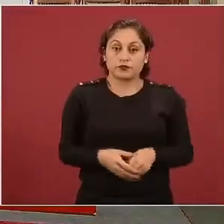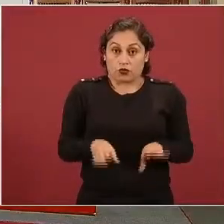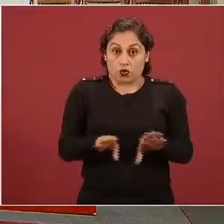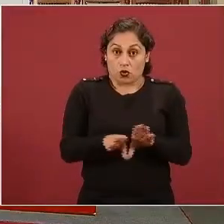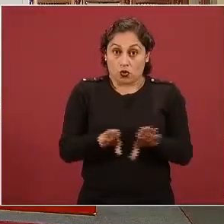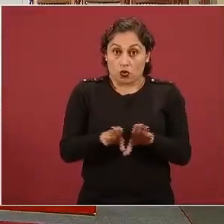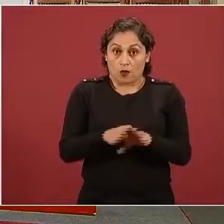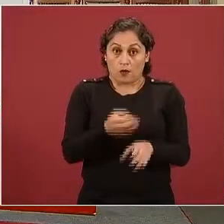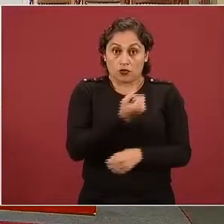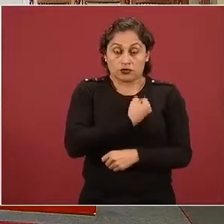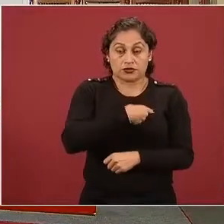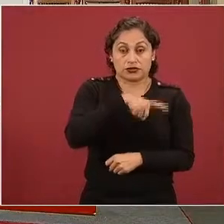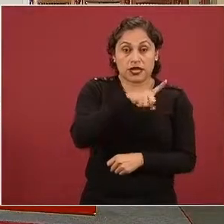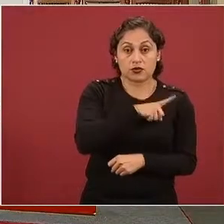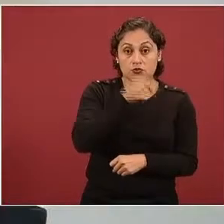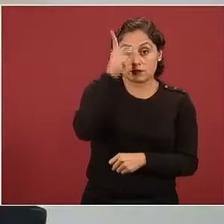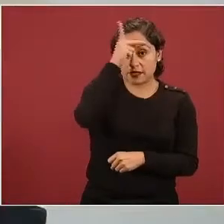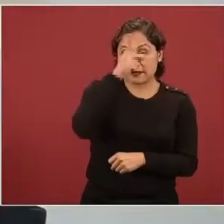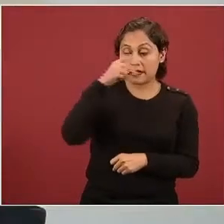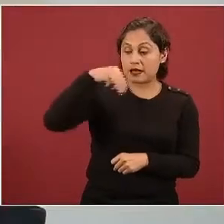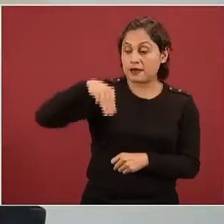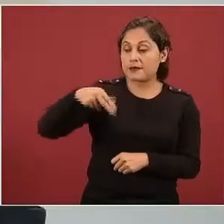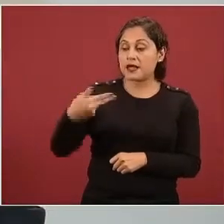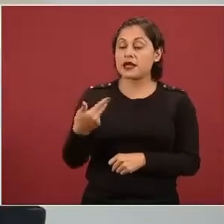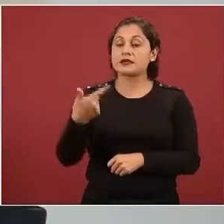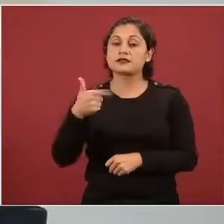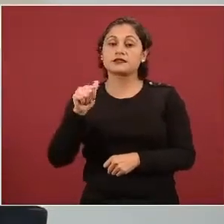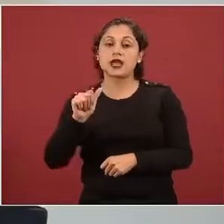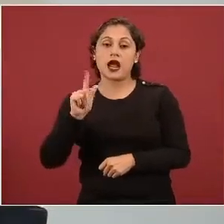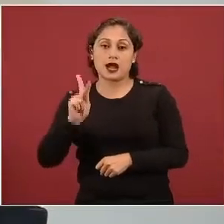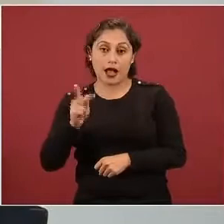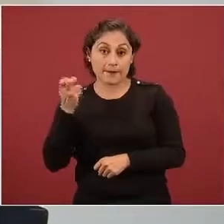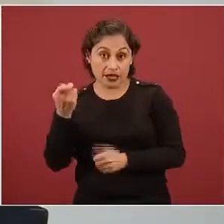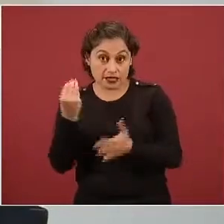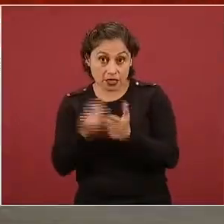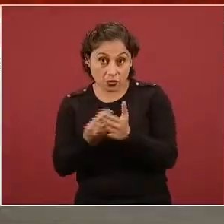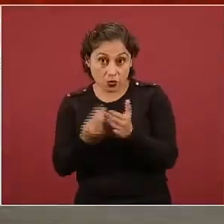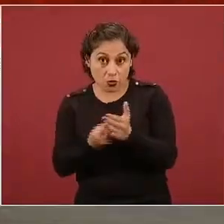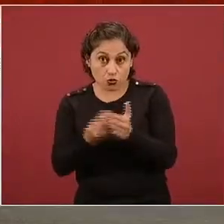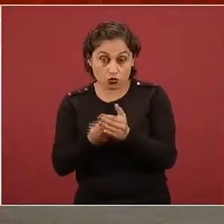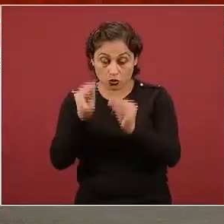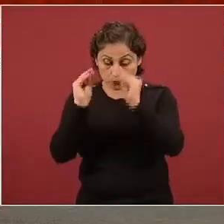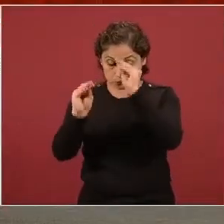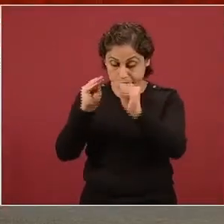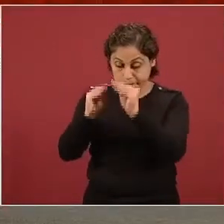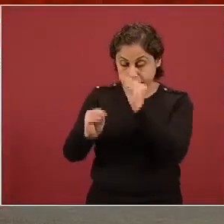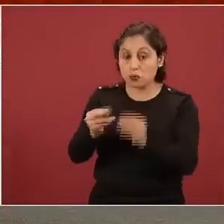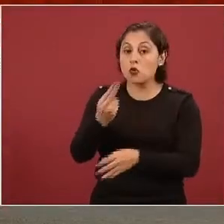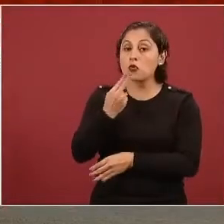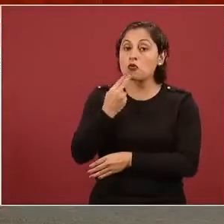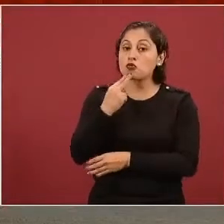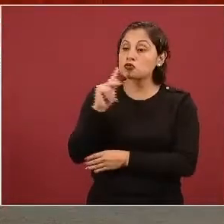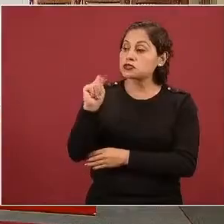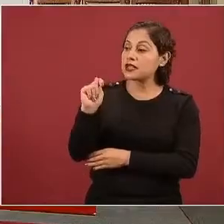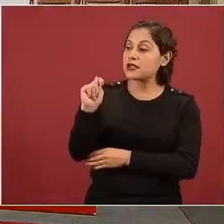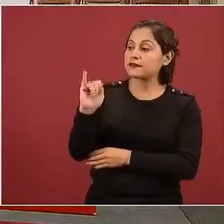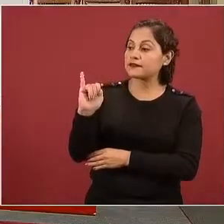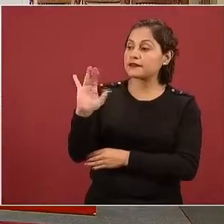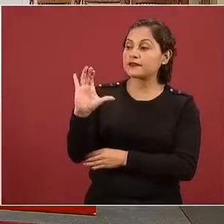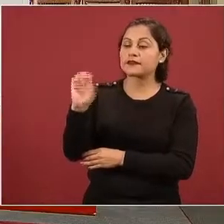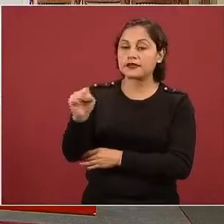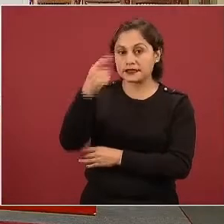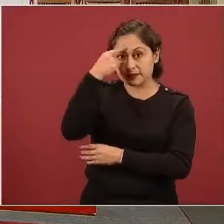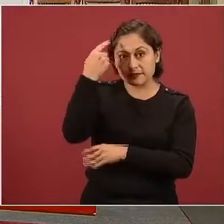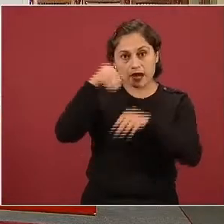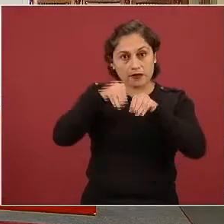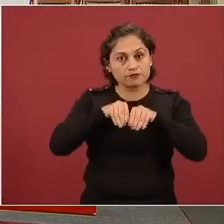salud mental MHGAP al día se implementa con tecnologías de la información y comunicación, llegando a más de 2,000